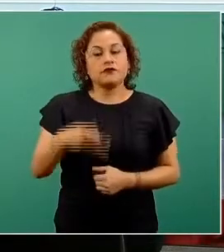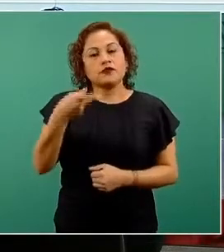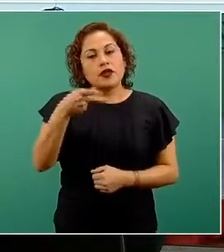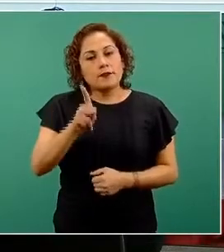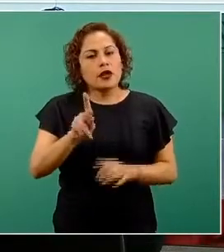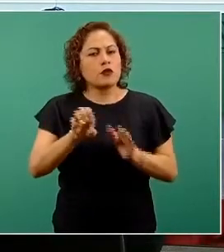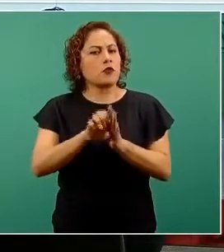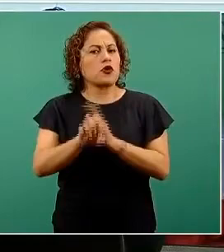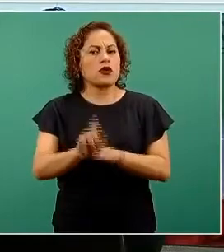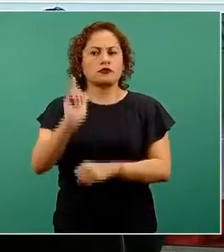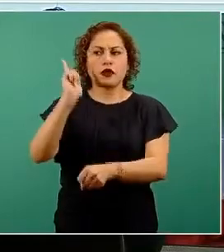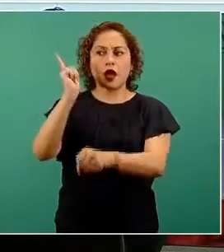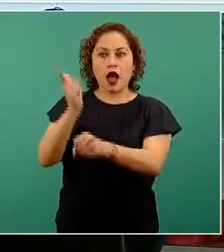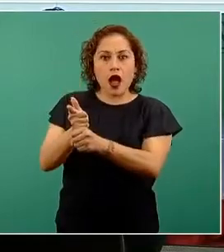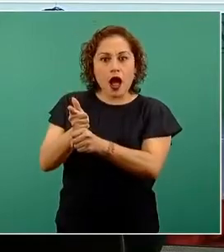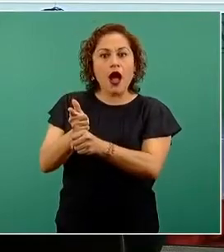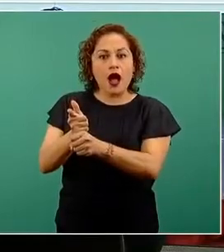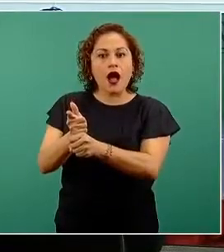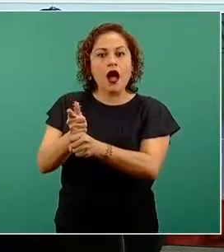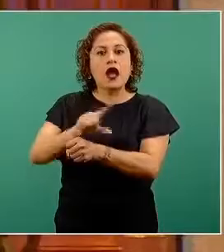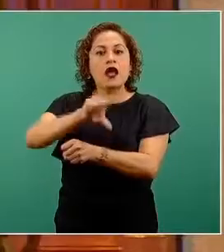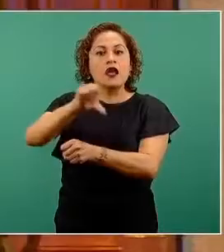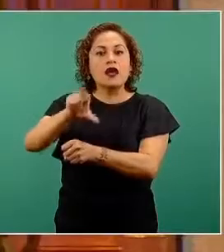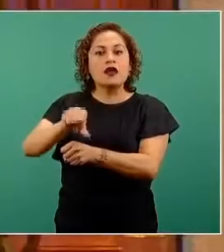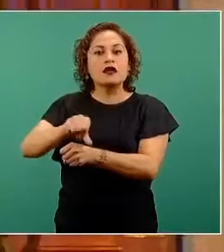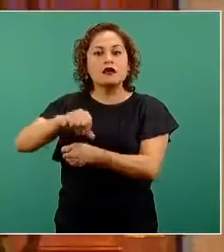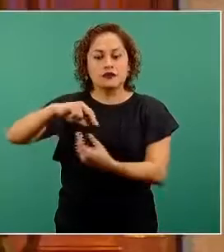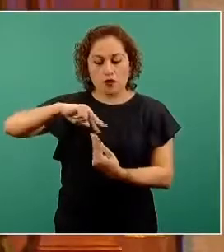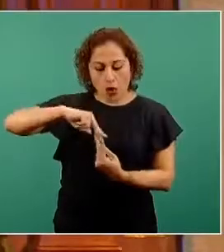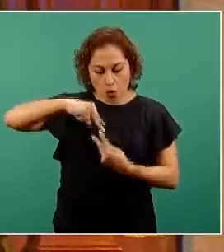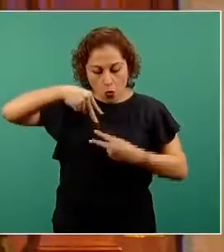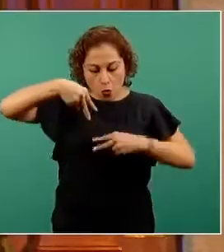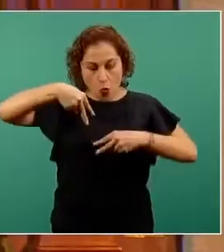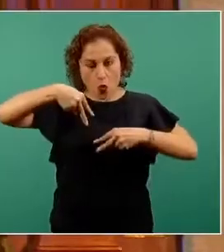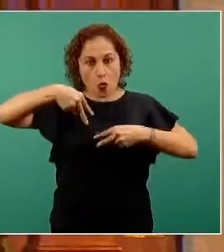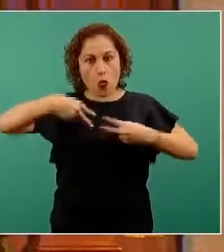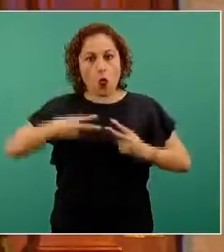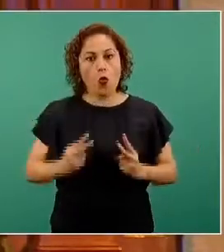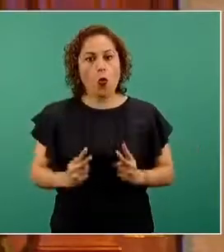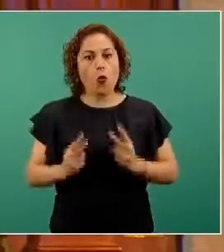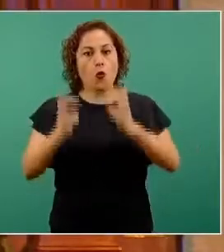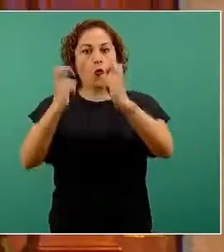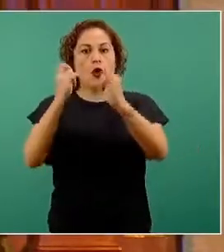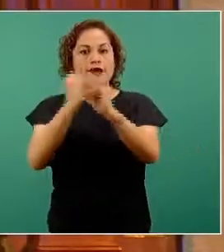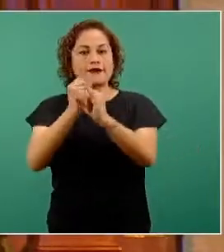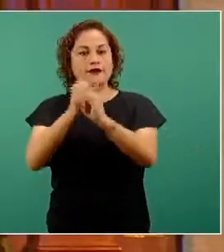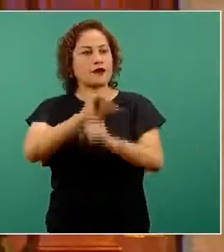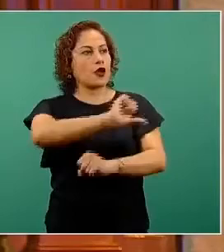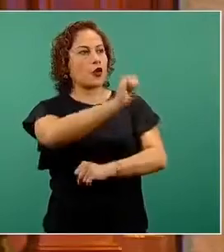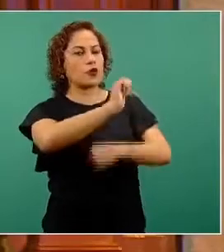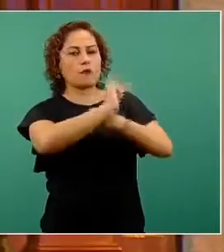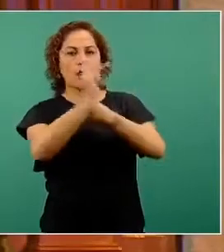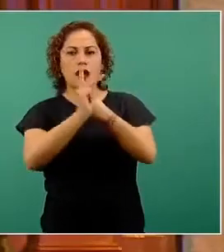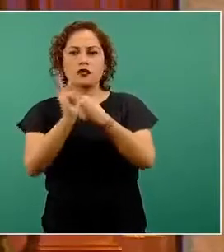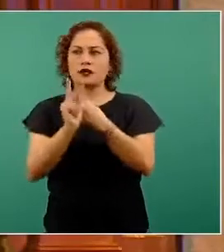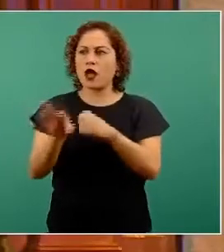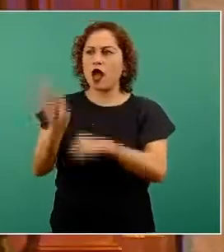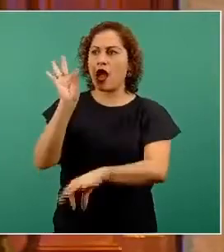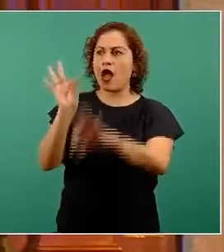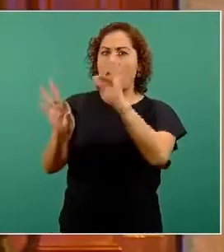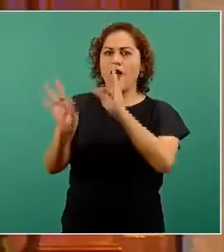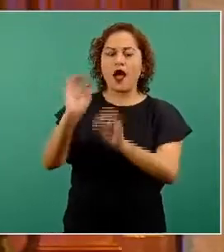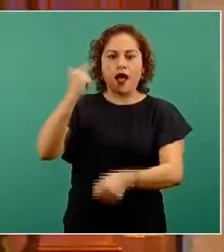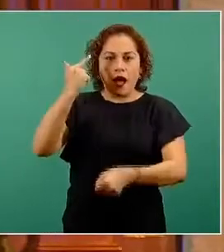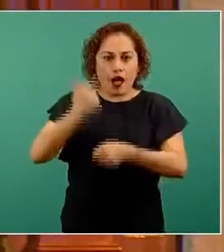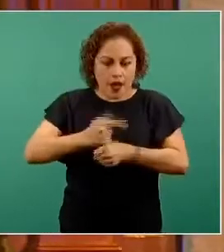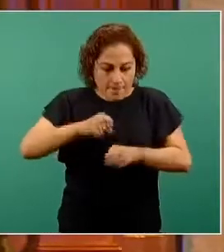sube la secuencia genómica a la red, otros países empiezan a buscarla y la identifican, y en un momento